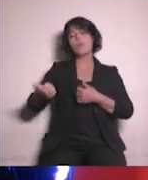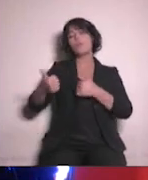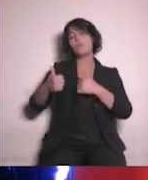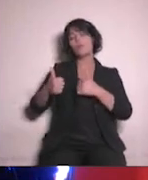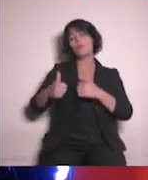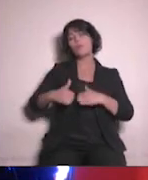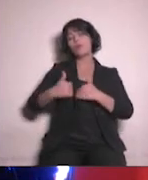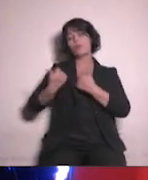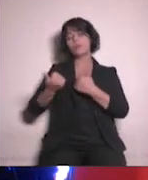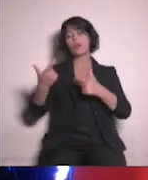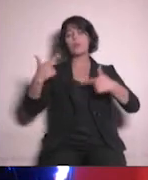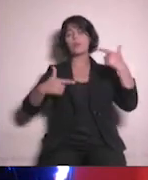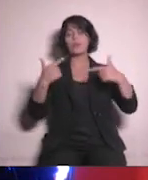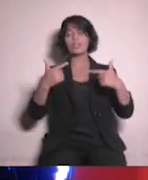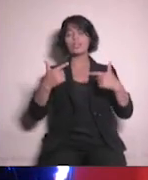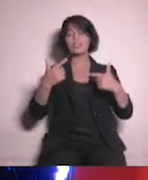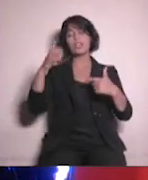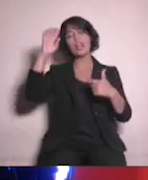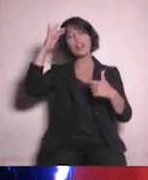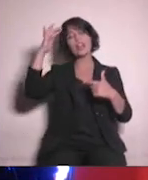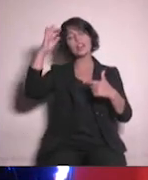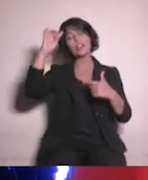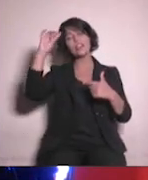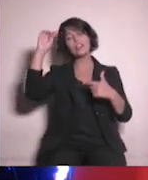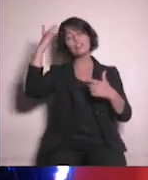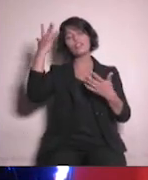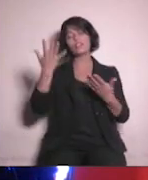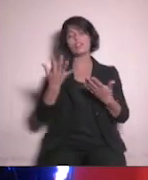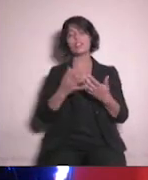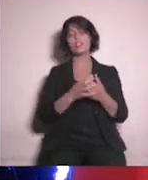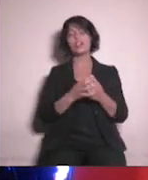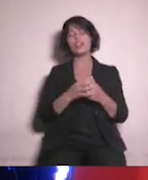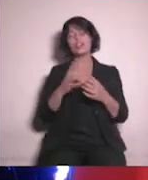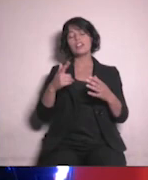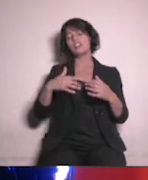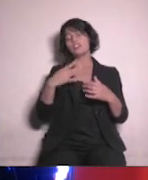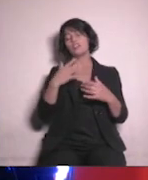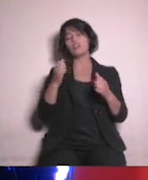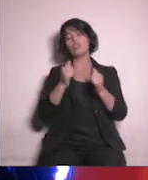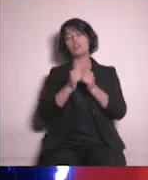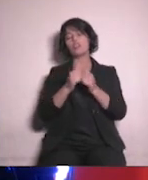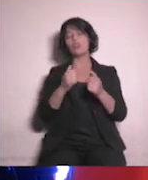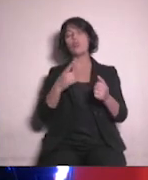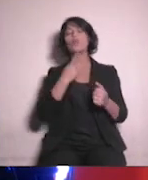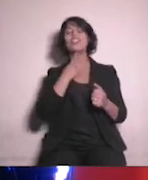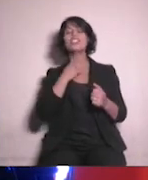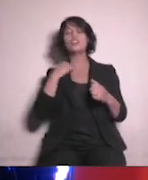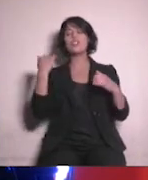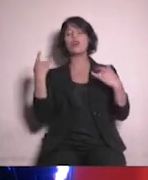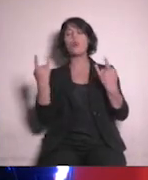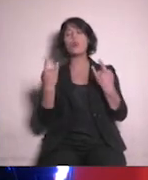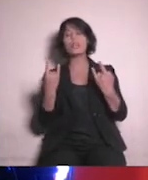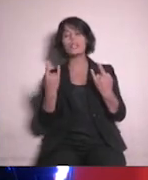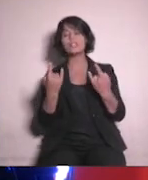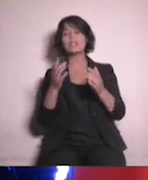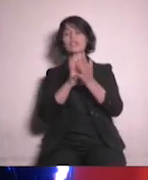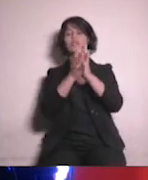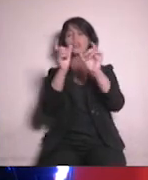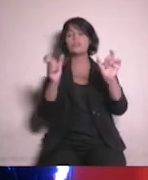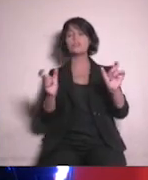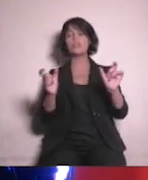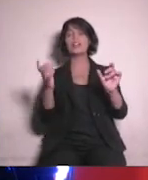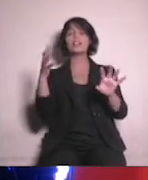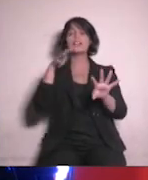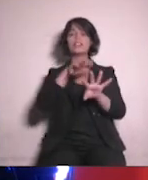apertura ideológica, generosidad, flexibilidad y sentido de urgencia bien entendido por parte de todos quienes integramos la